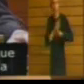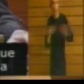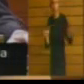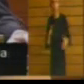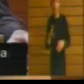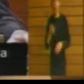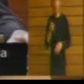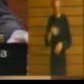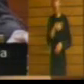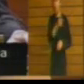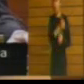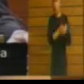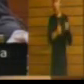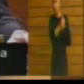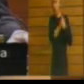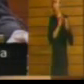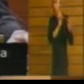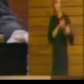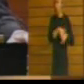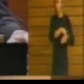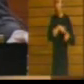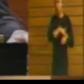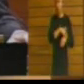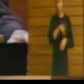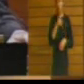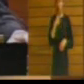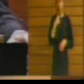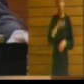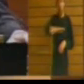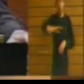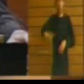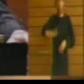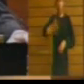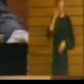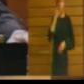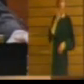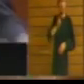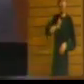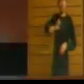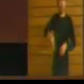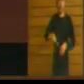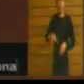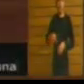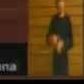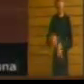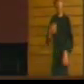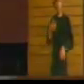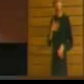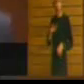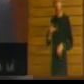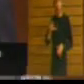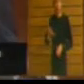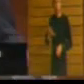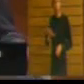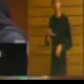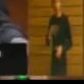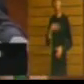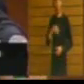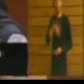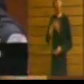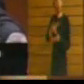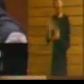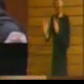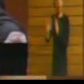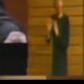todo, que ese tipo de priorizaciones perjudica y menosprecia a una mayoría de esta comunidad, que quizás en un momento